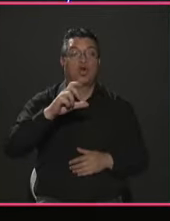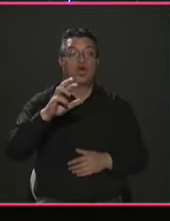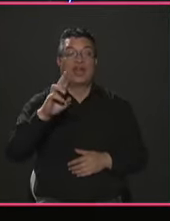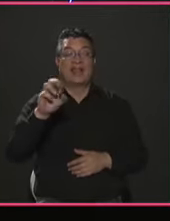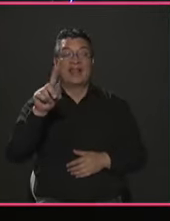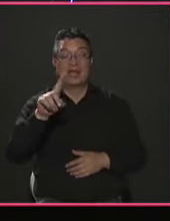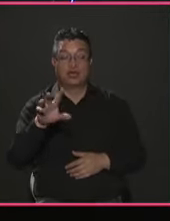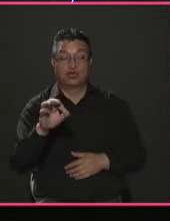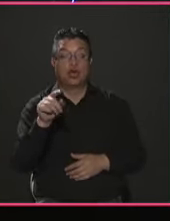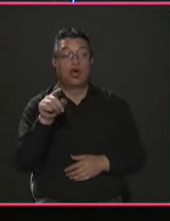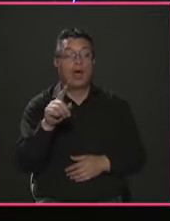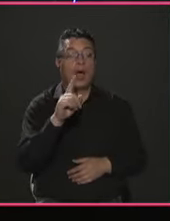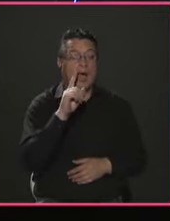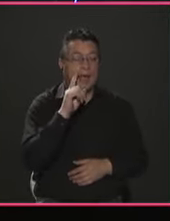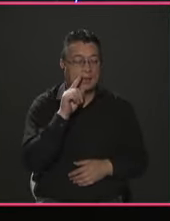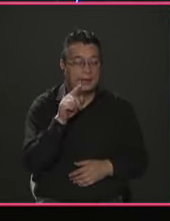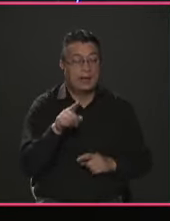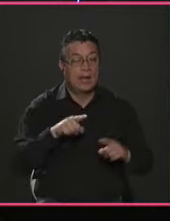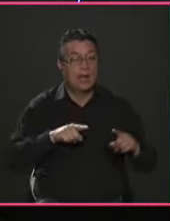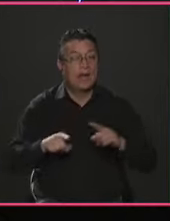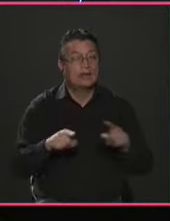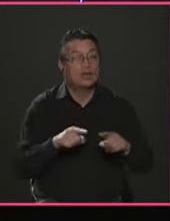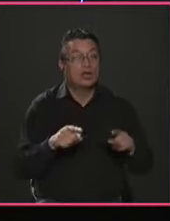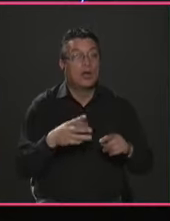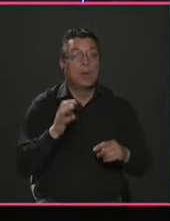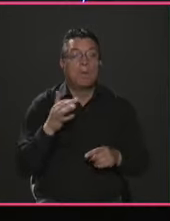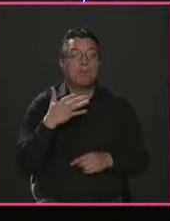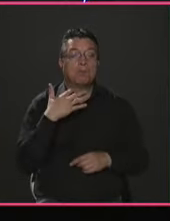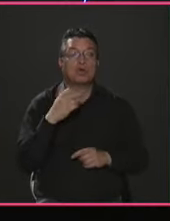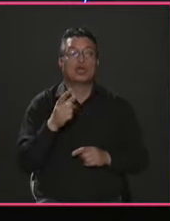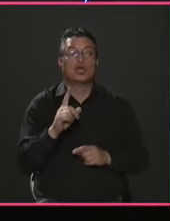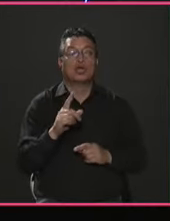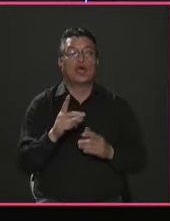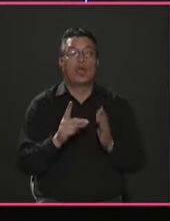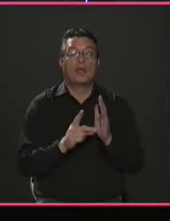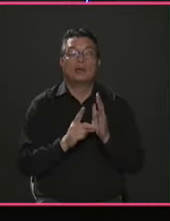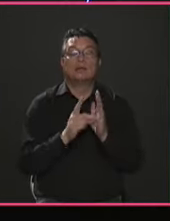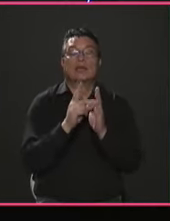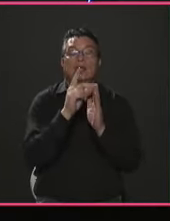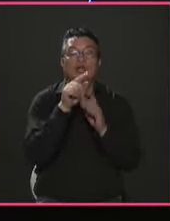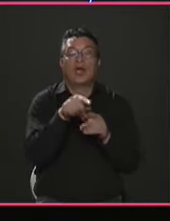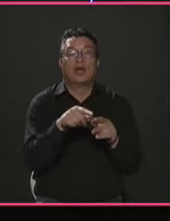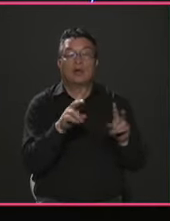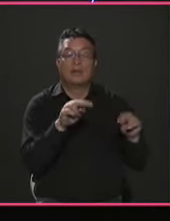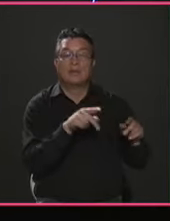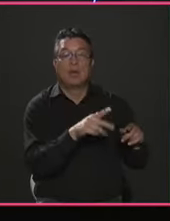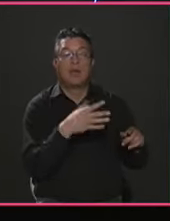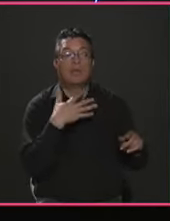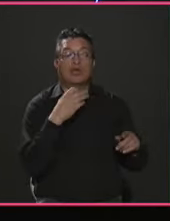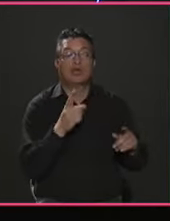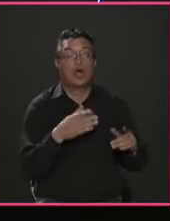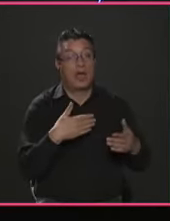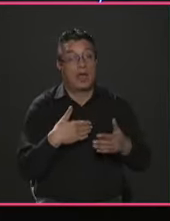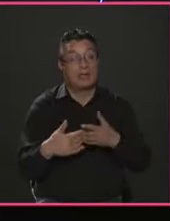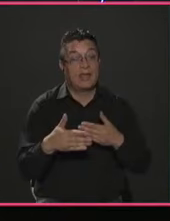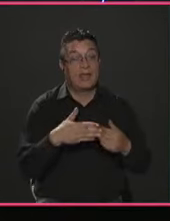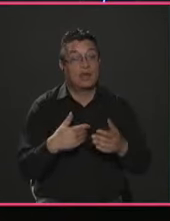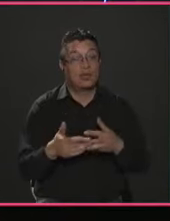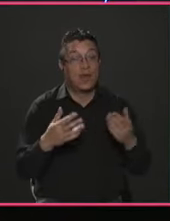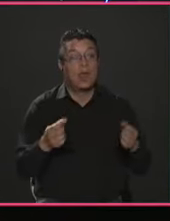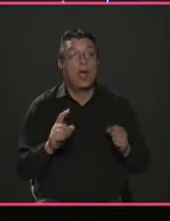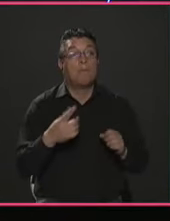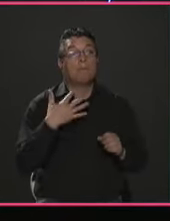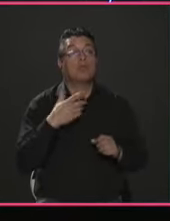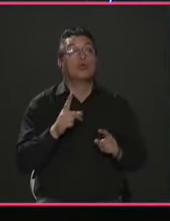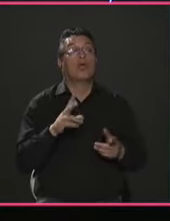progreso estuviera en acción Por qué entonces no desarrollado el país si fuera natural Progreso por qué tendría que